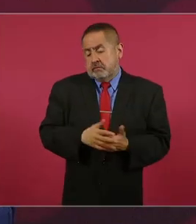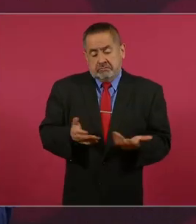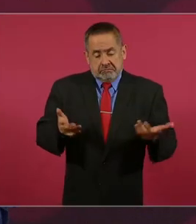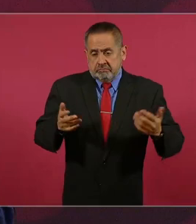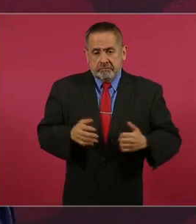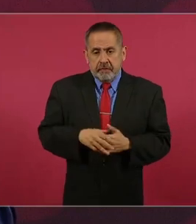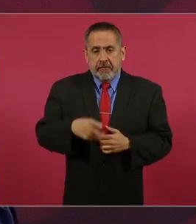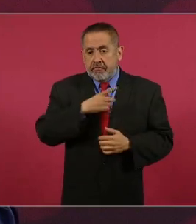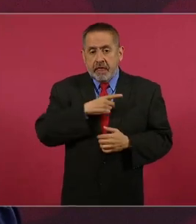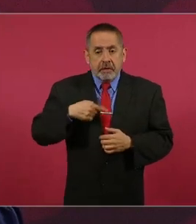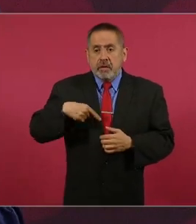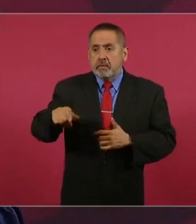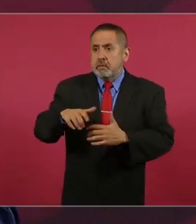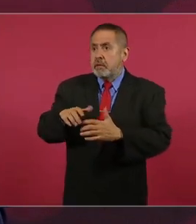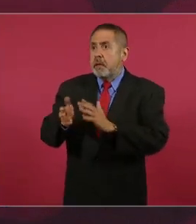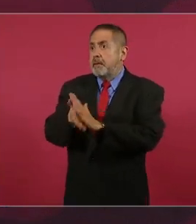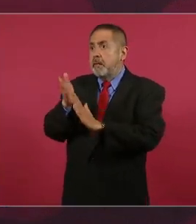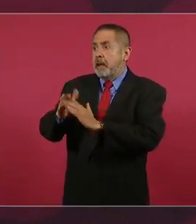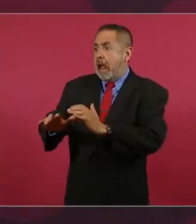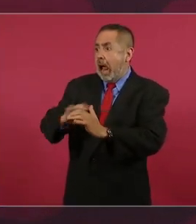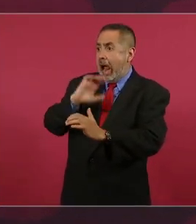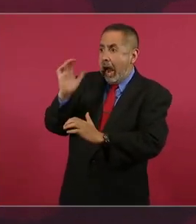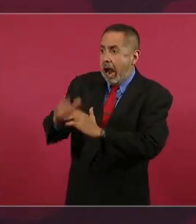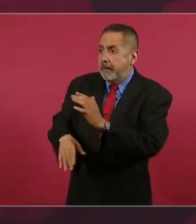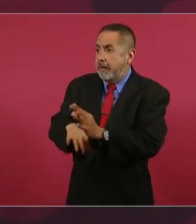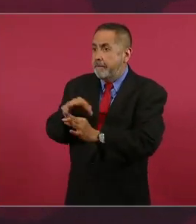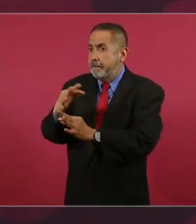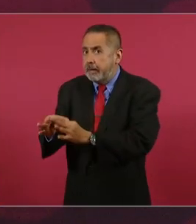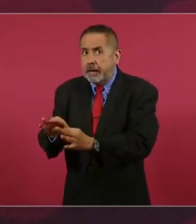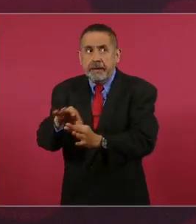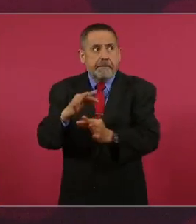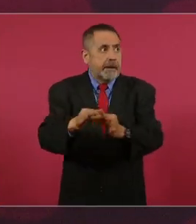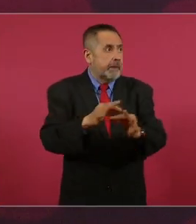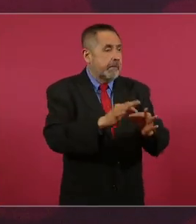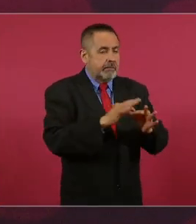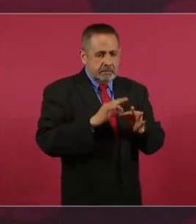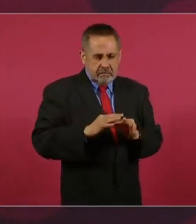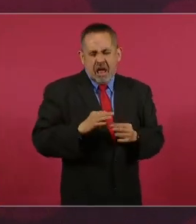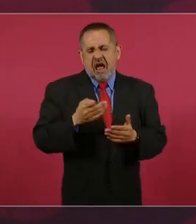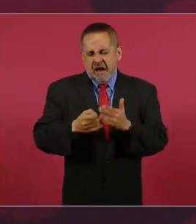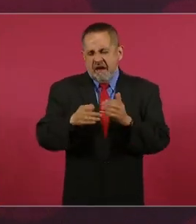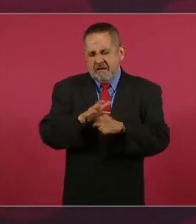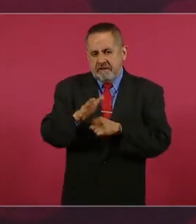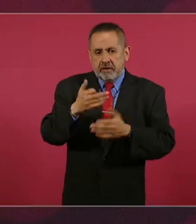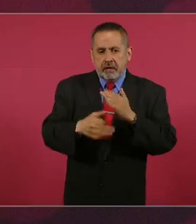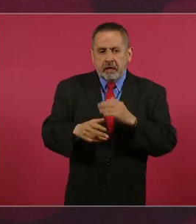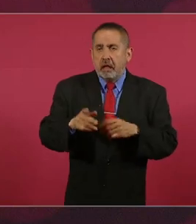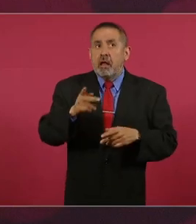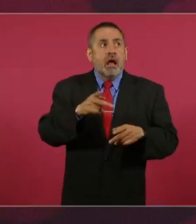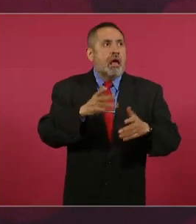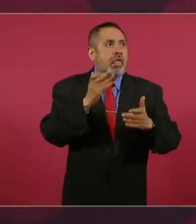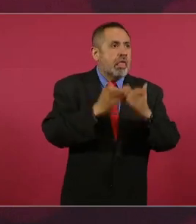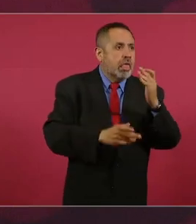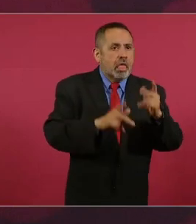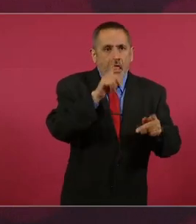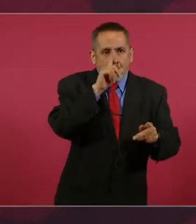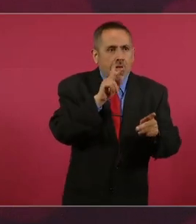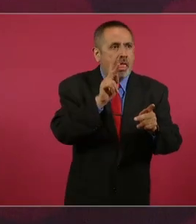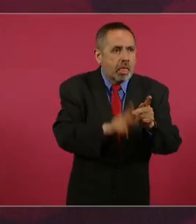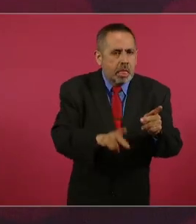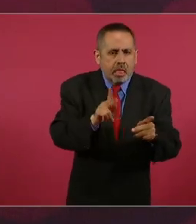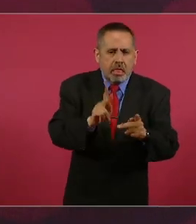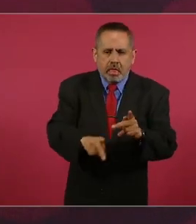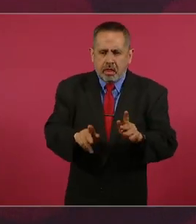terminar obras, primero, ya les queda tiempo, no dejar obras inconclusas,